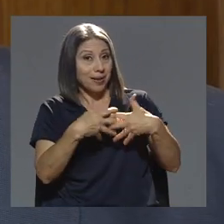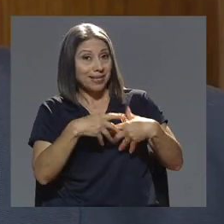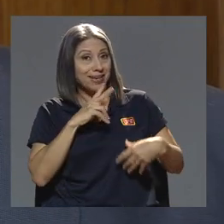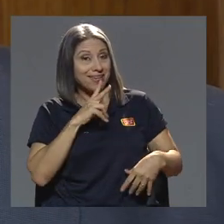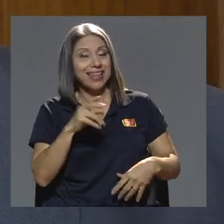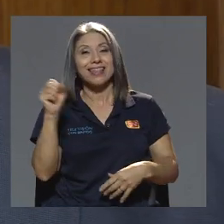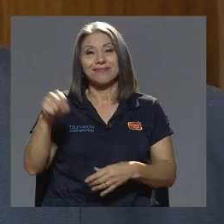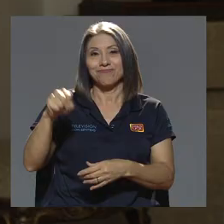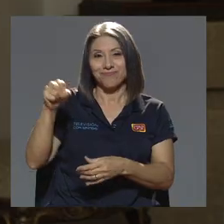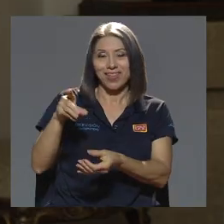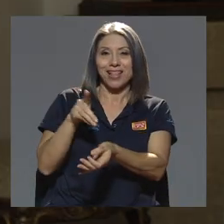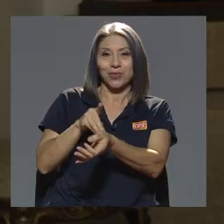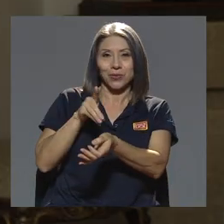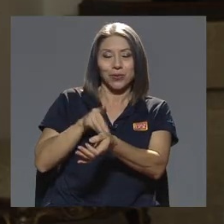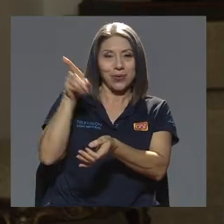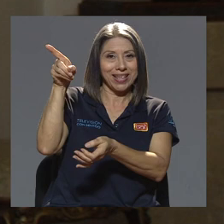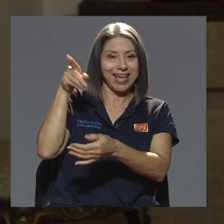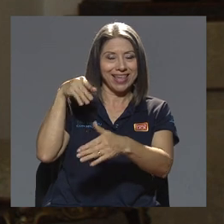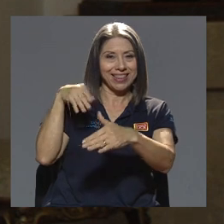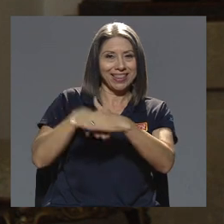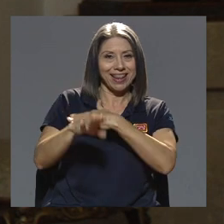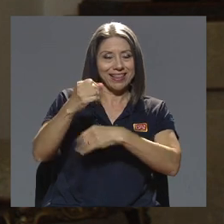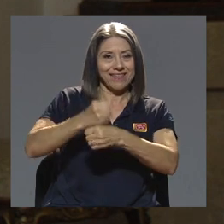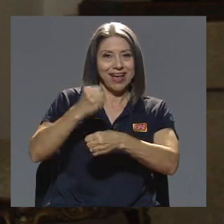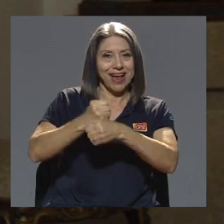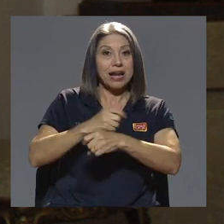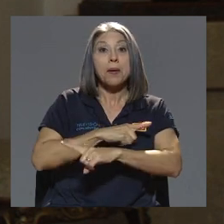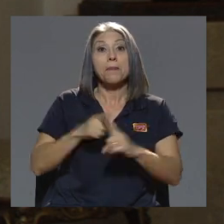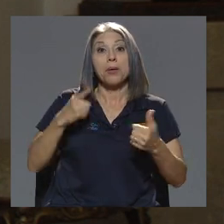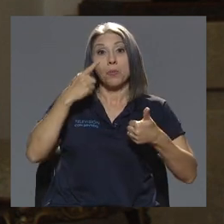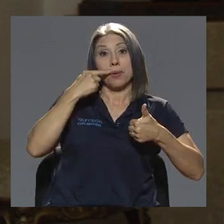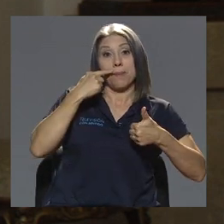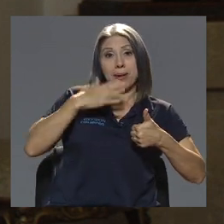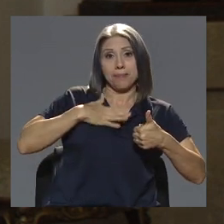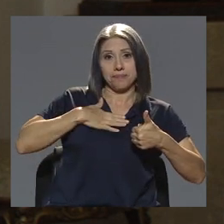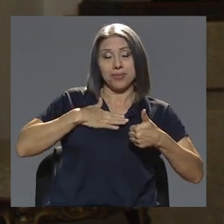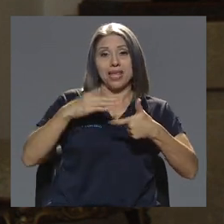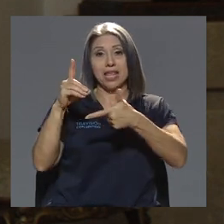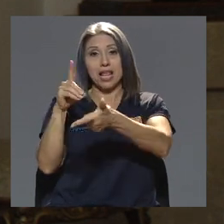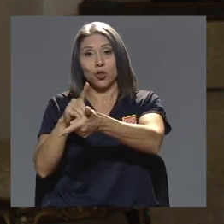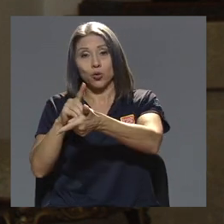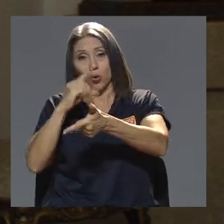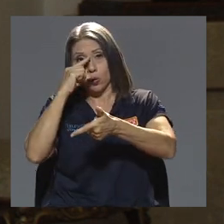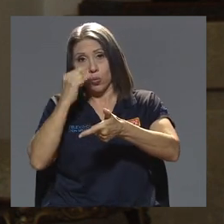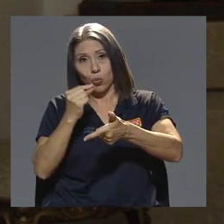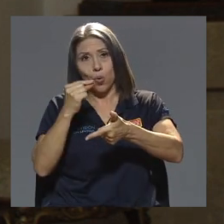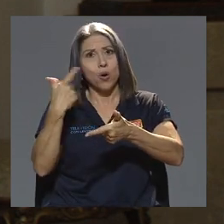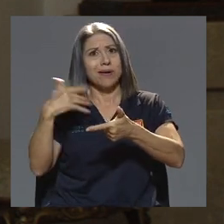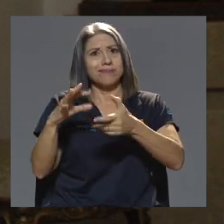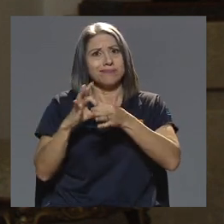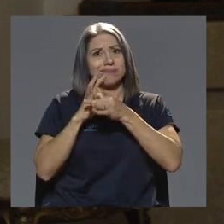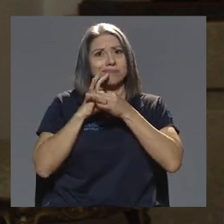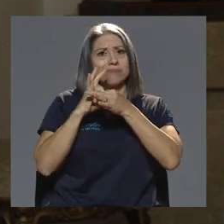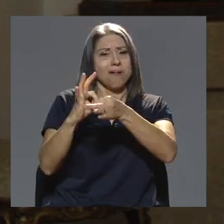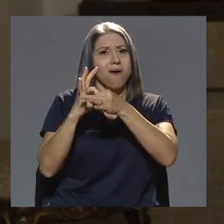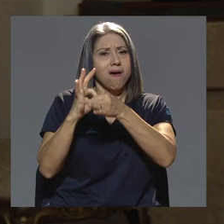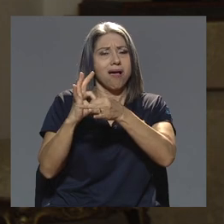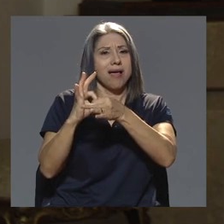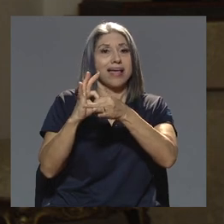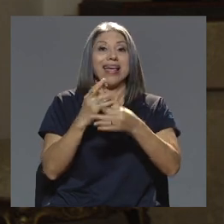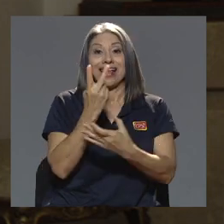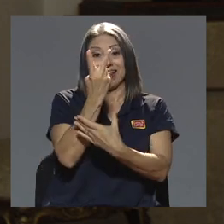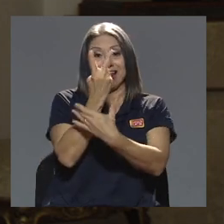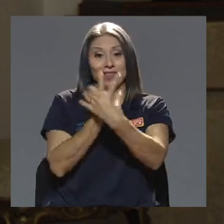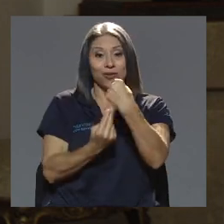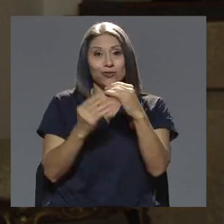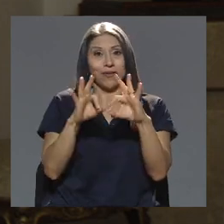empresa, el doctor sí, entra a trabajar allá. Pero sí, la relación entre mi papá y el doctor era muy estrecha, muy ¿verdad? Estrecha, al punto de la que las dos familias